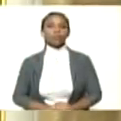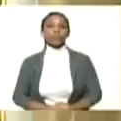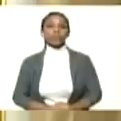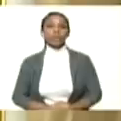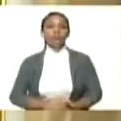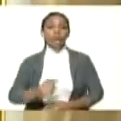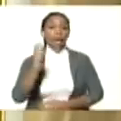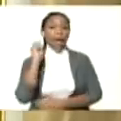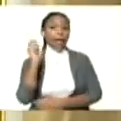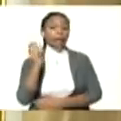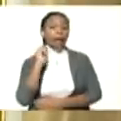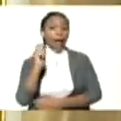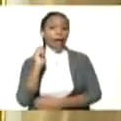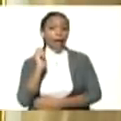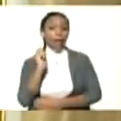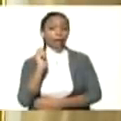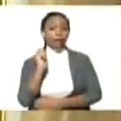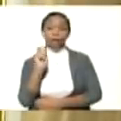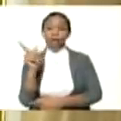las tareas sin él.